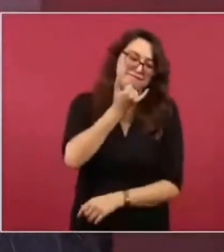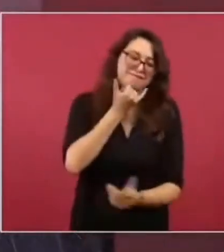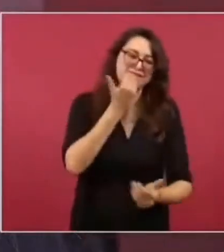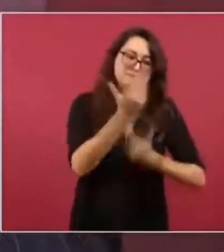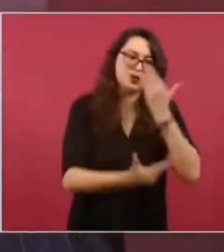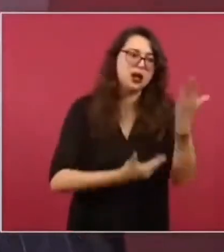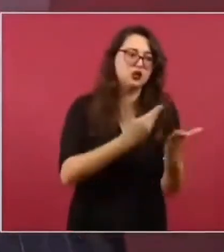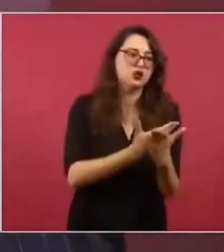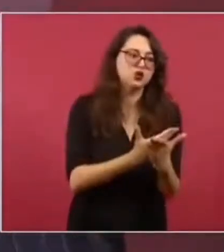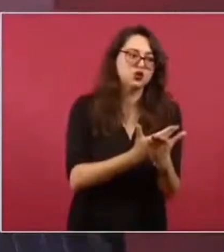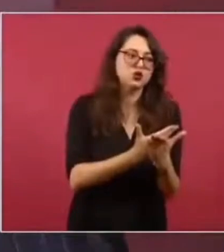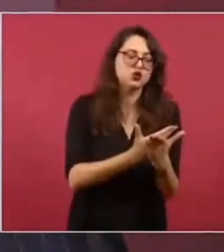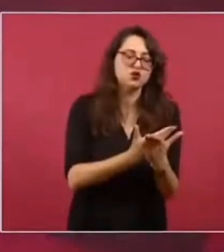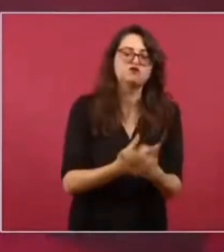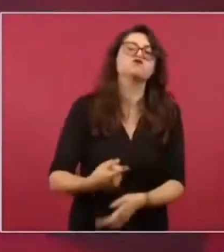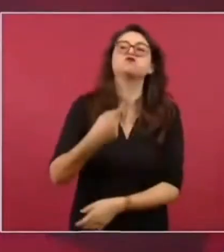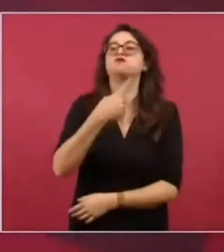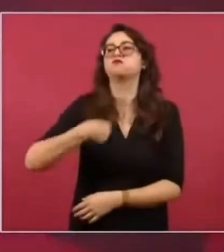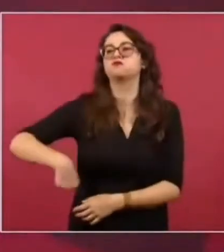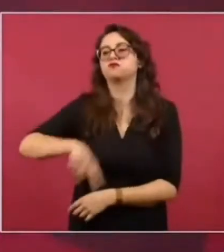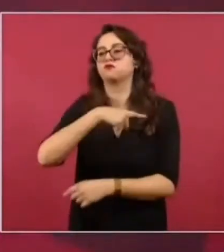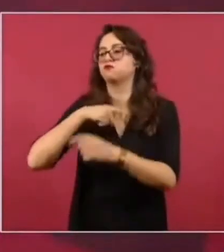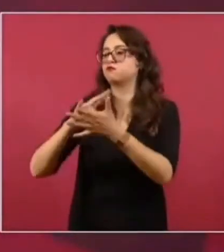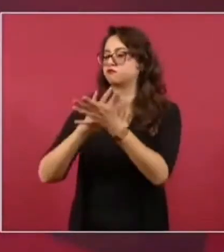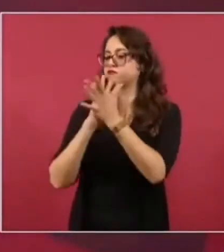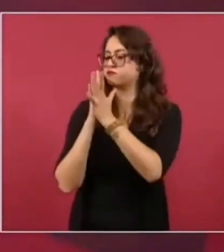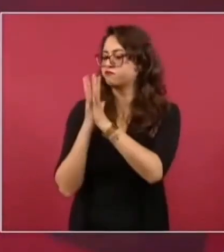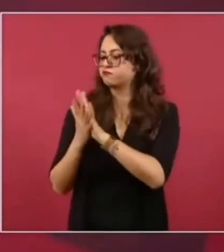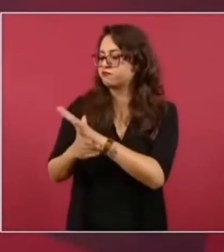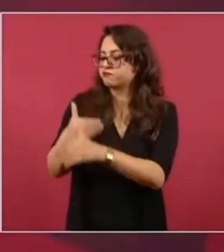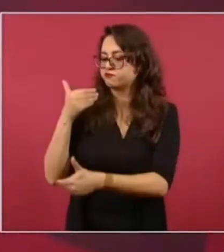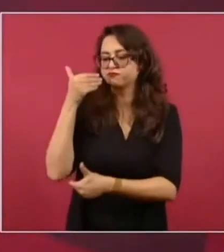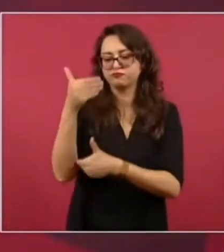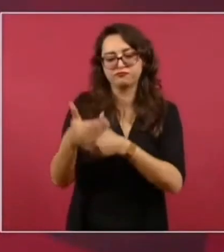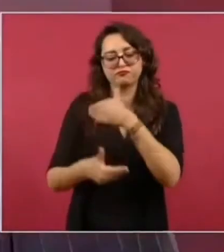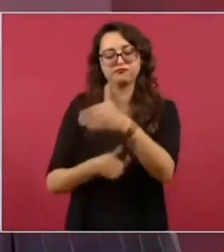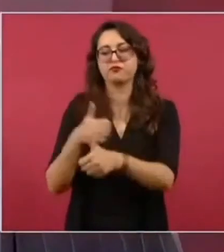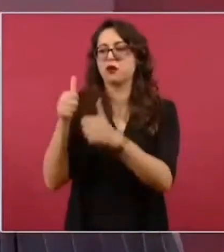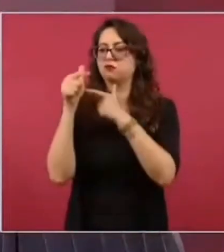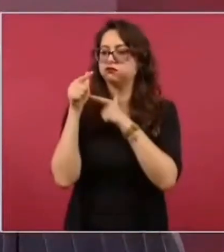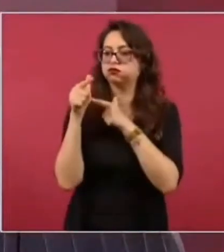impulsando la transformación de México.